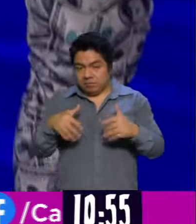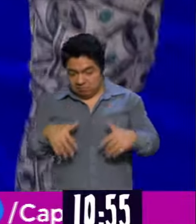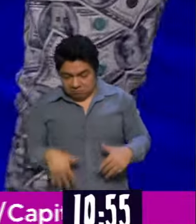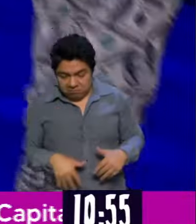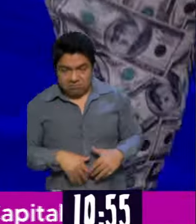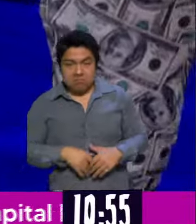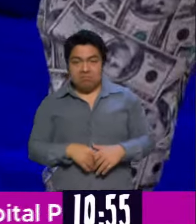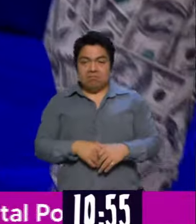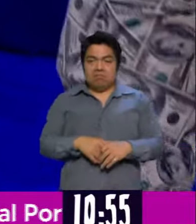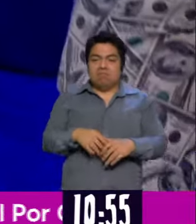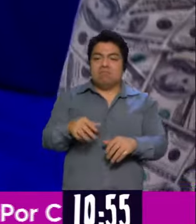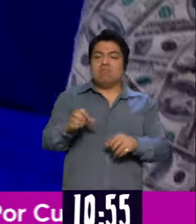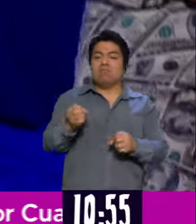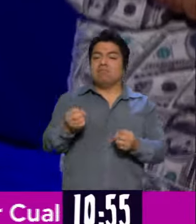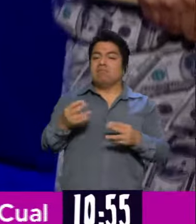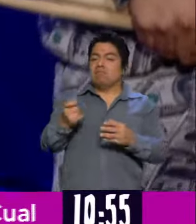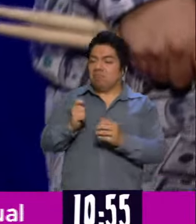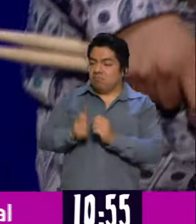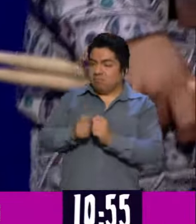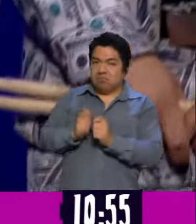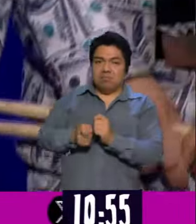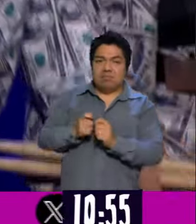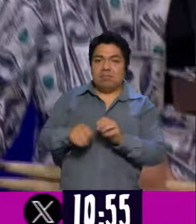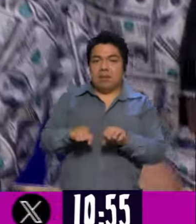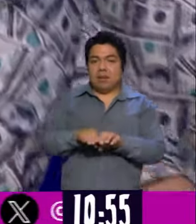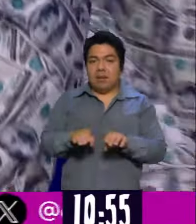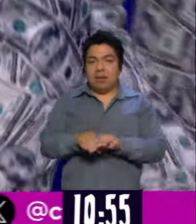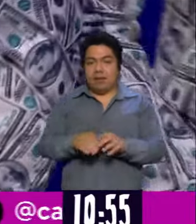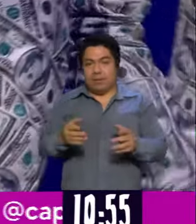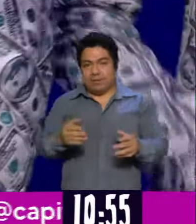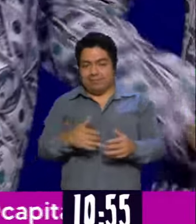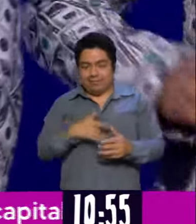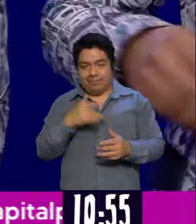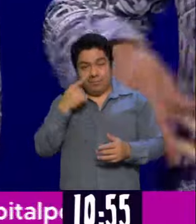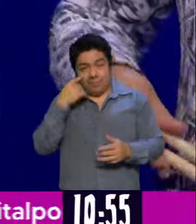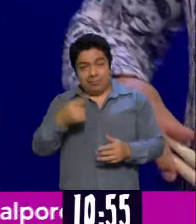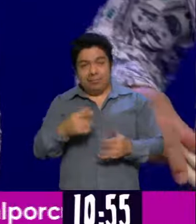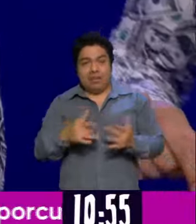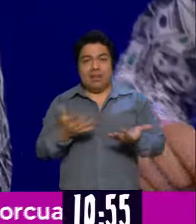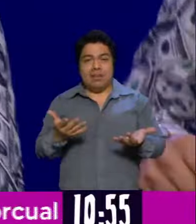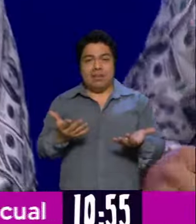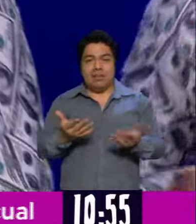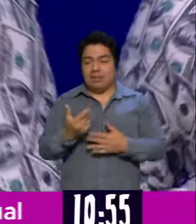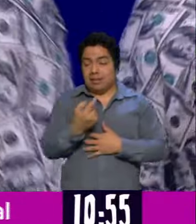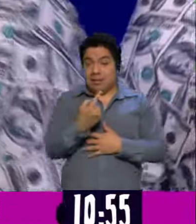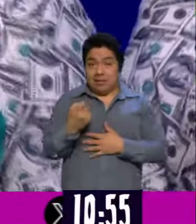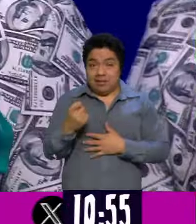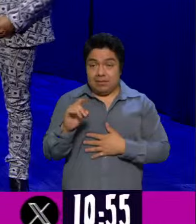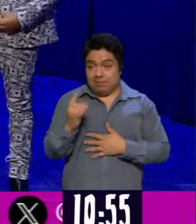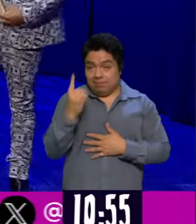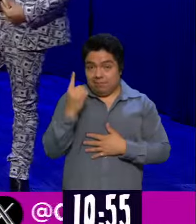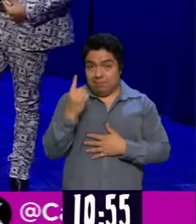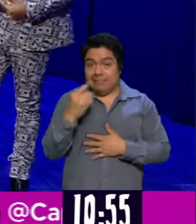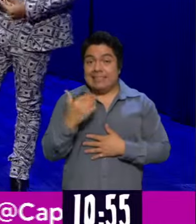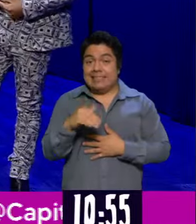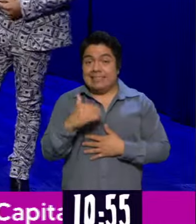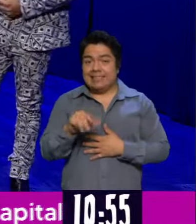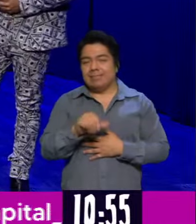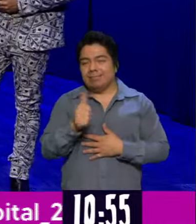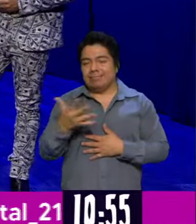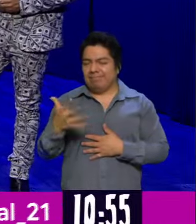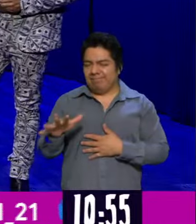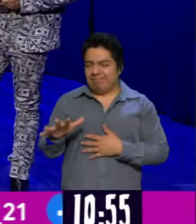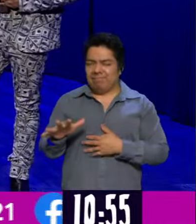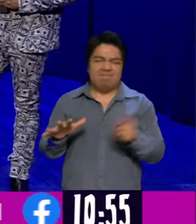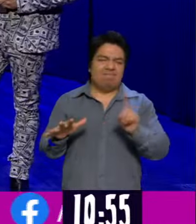veras. ¿Ya cómo son los billetucos? No. De 100 dólares. De 100 dólares, eso. Pues dijimos, ya. Le vamos a poner uno de a 10, pero dijimos,